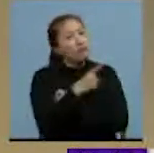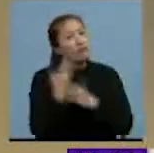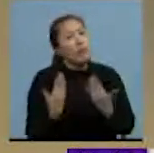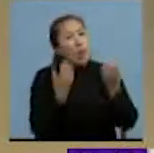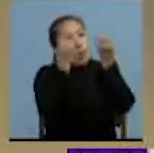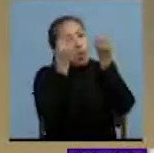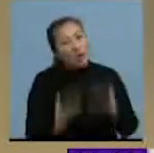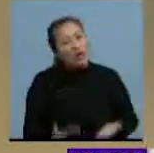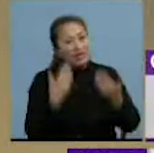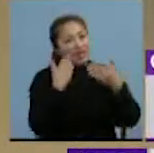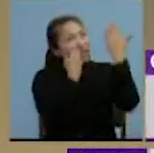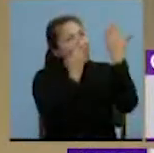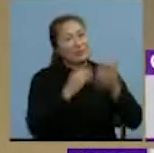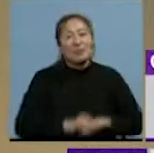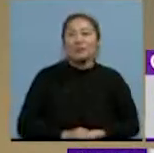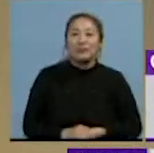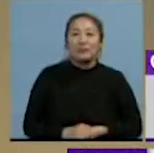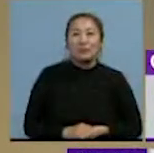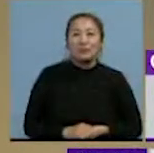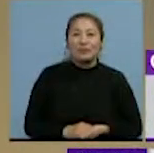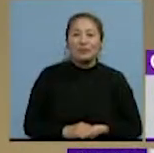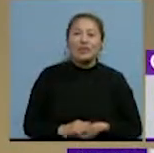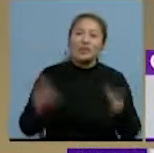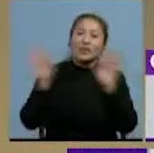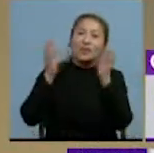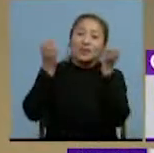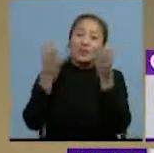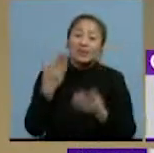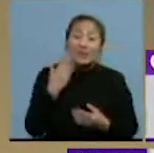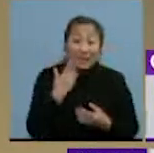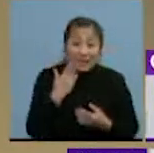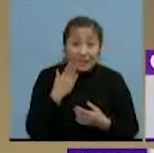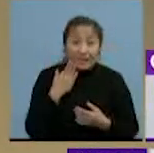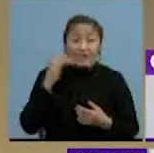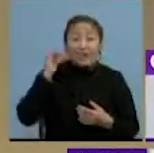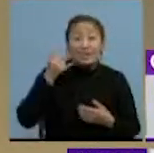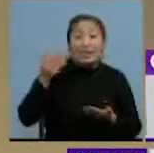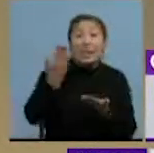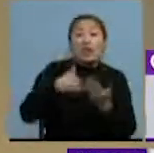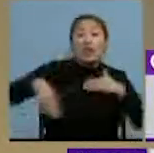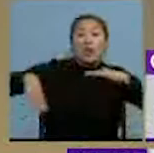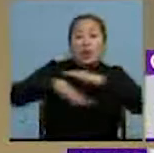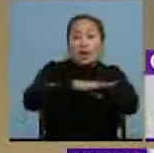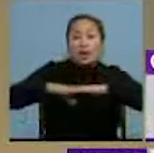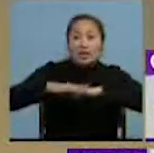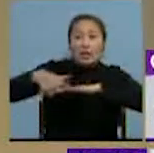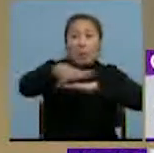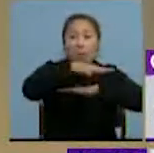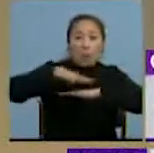Muy buenas tardes. ¿Cómo te va, Jorge? Muy buenas tardes. Estamos ubicados aquí en el